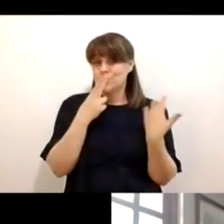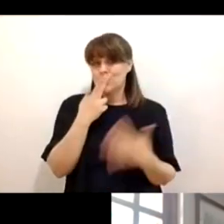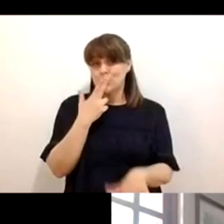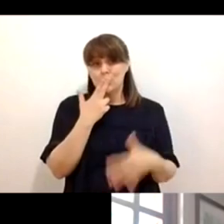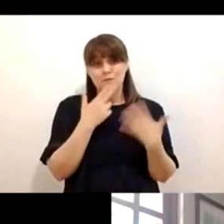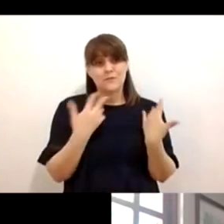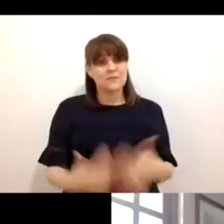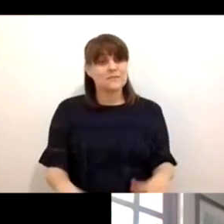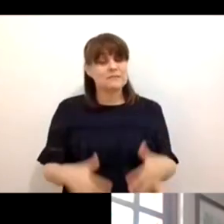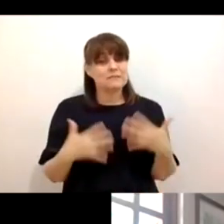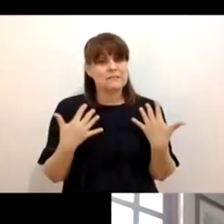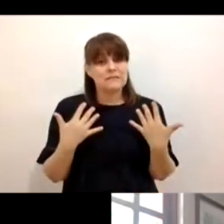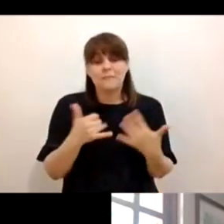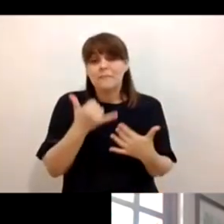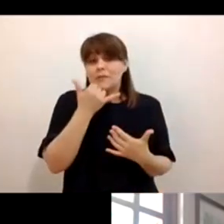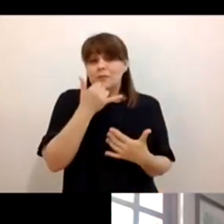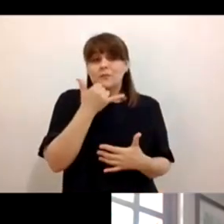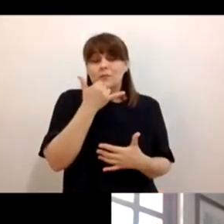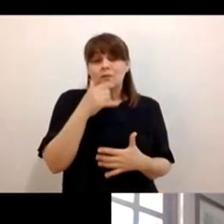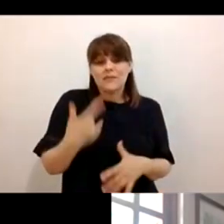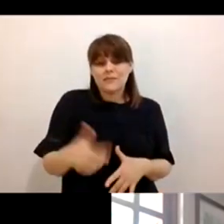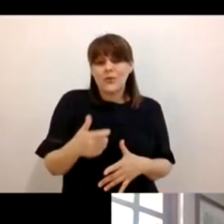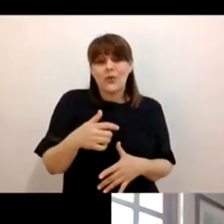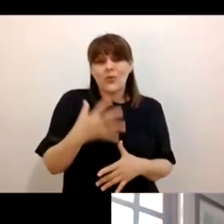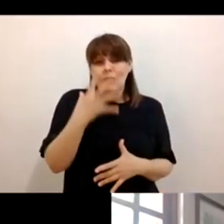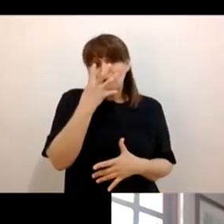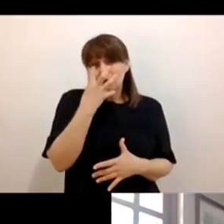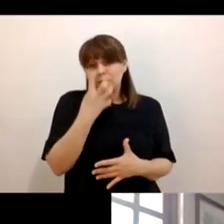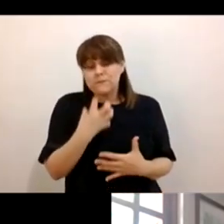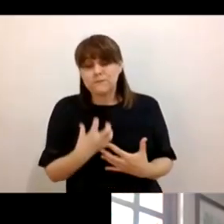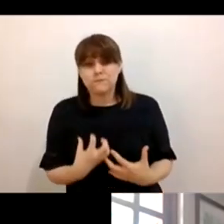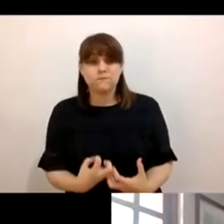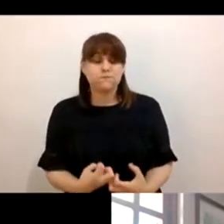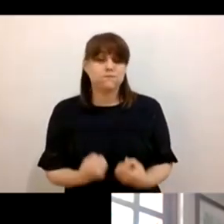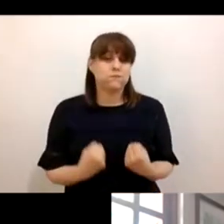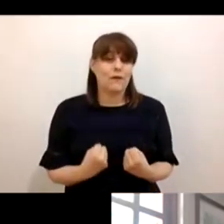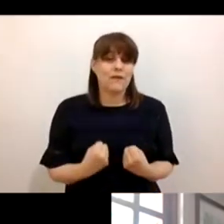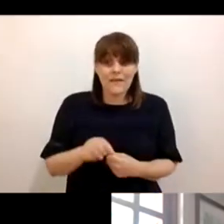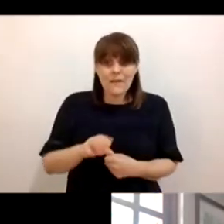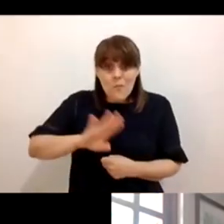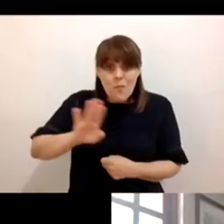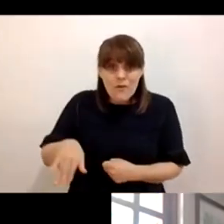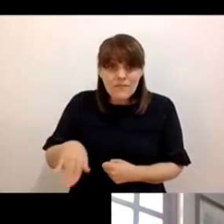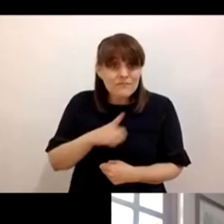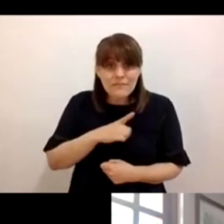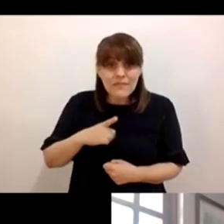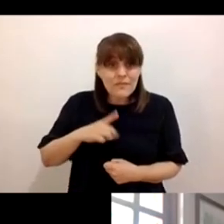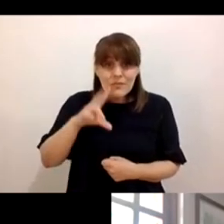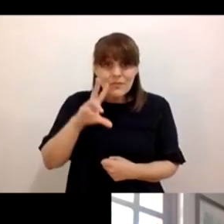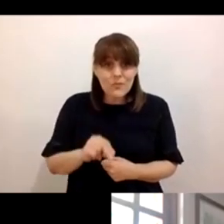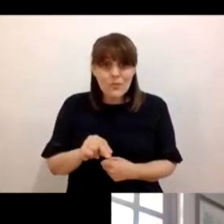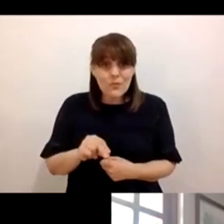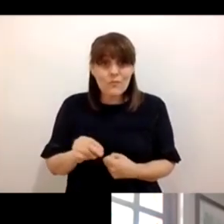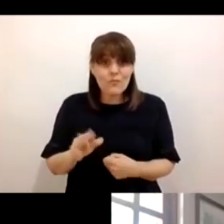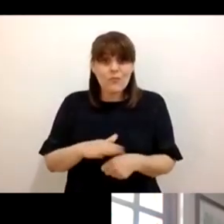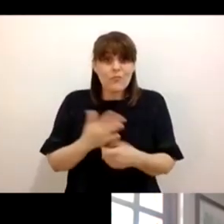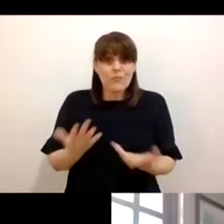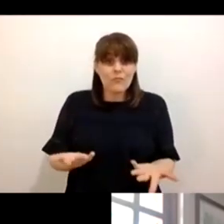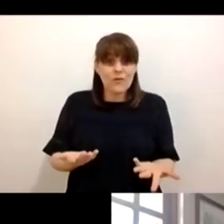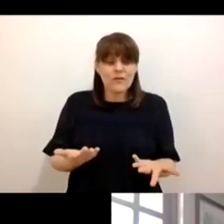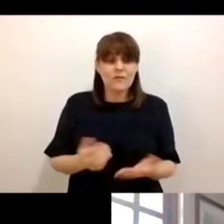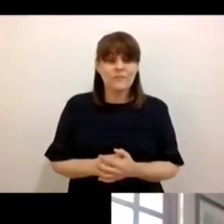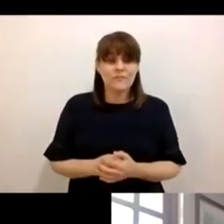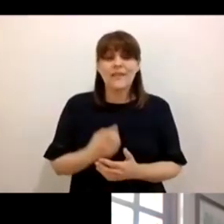porque José Antonio no debió de morir no tenía por qué y digo esto porque el cuidado de la